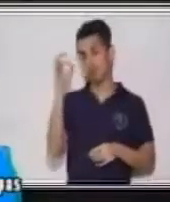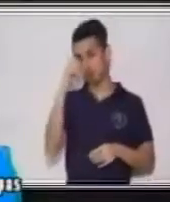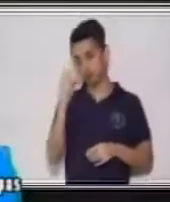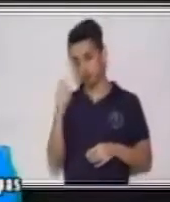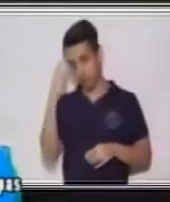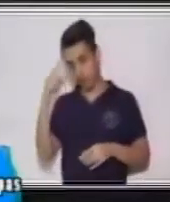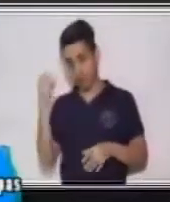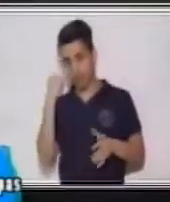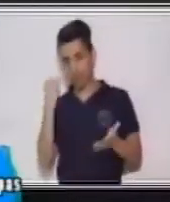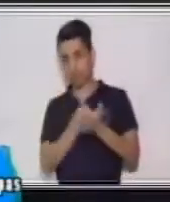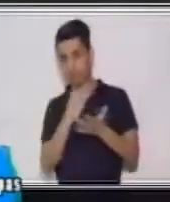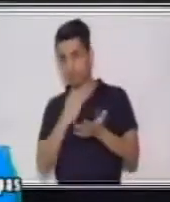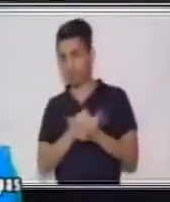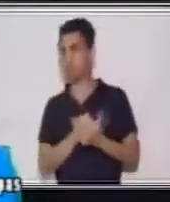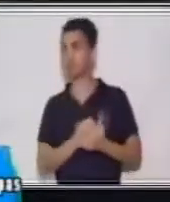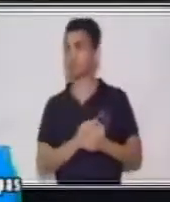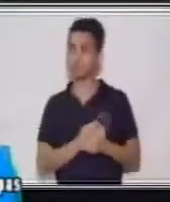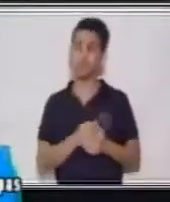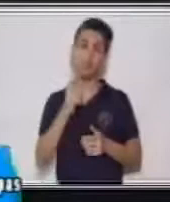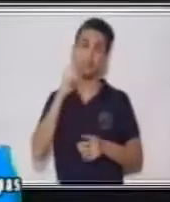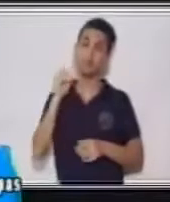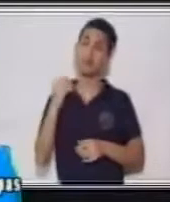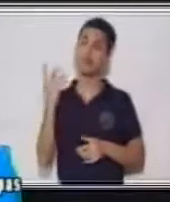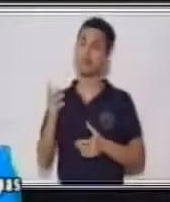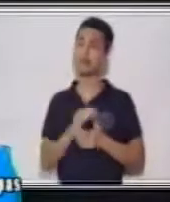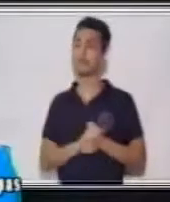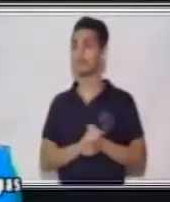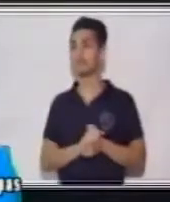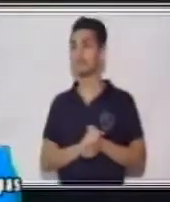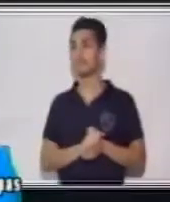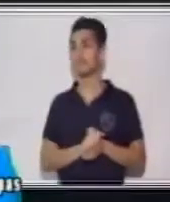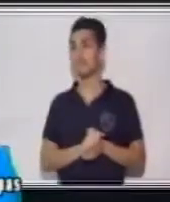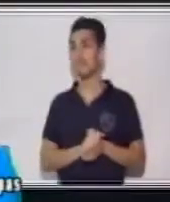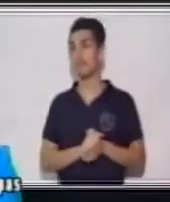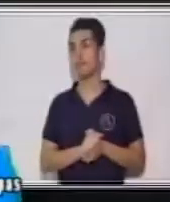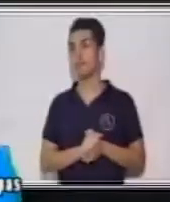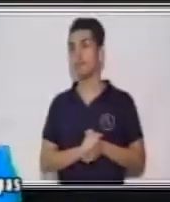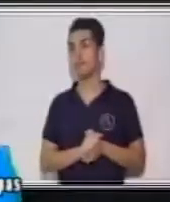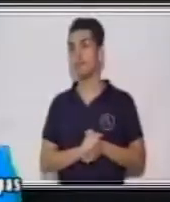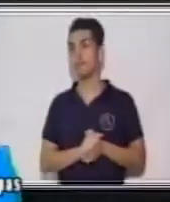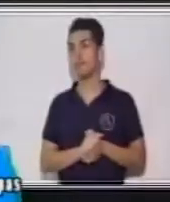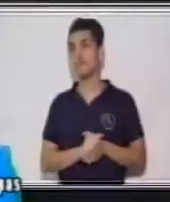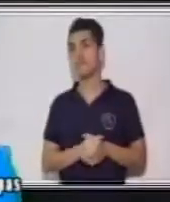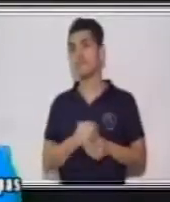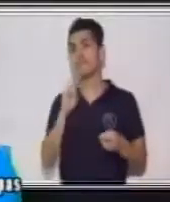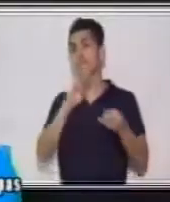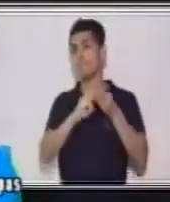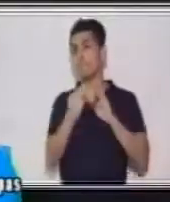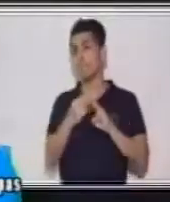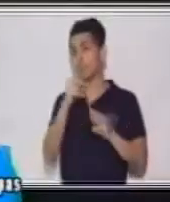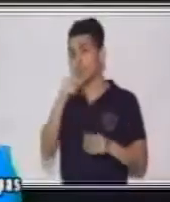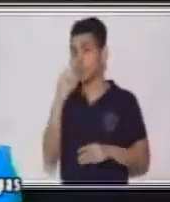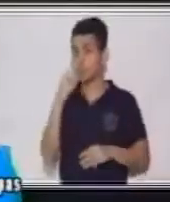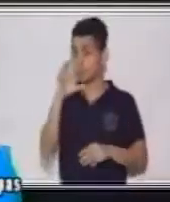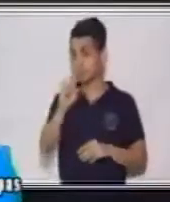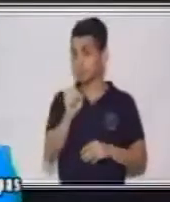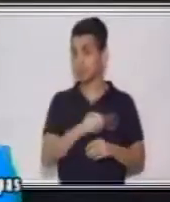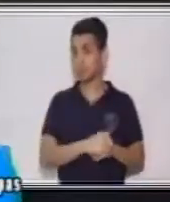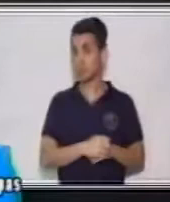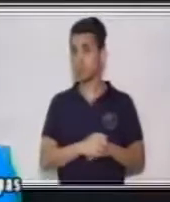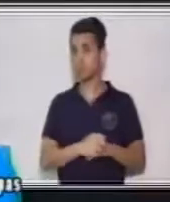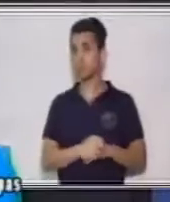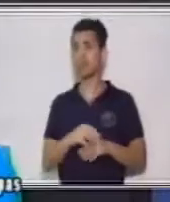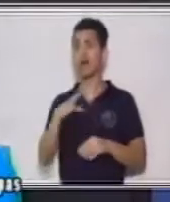una cantidad. Porque en matemáticas tú has visto, cuando viste